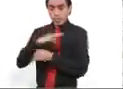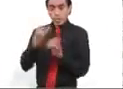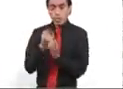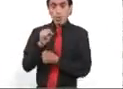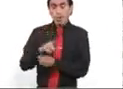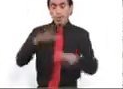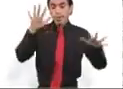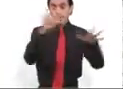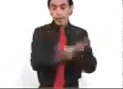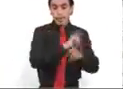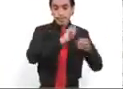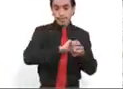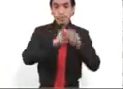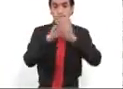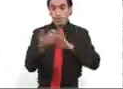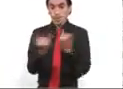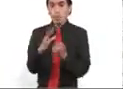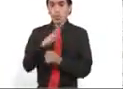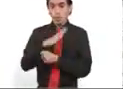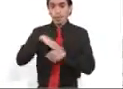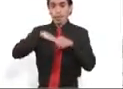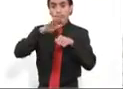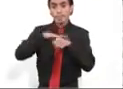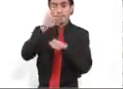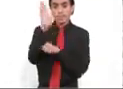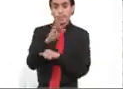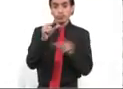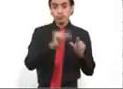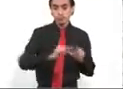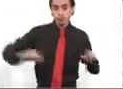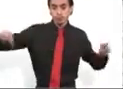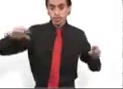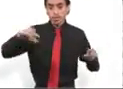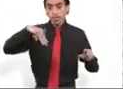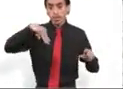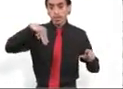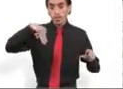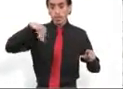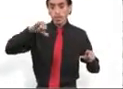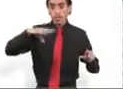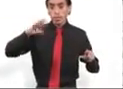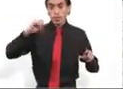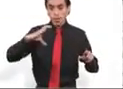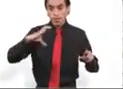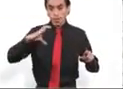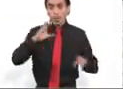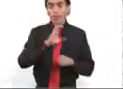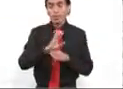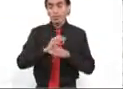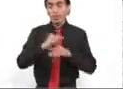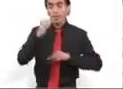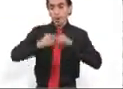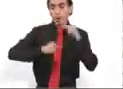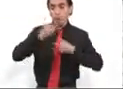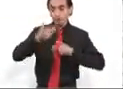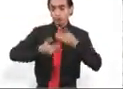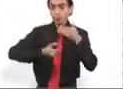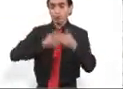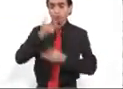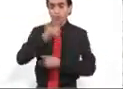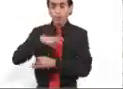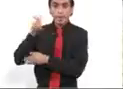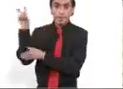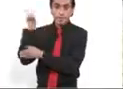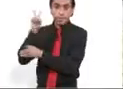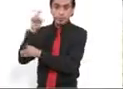incluye también la extensión a Mixcoac. Entonces, conforme vayamos avanzando, veremos cada vez menos microbuses